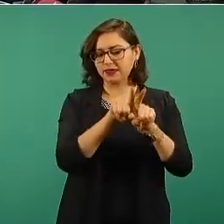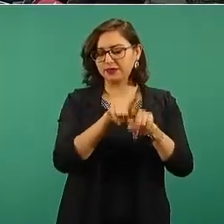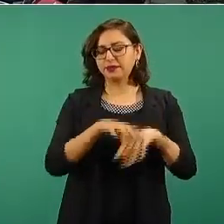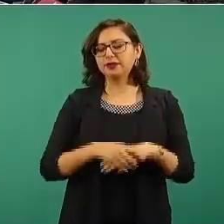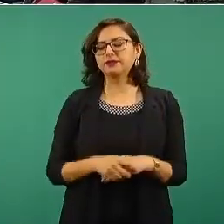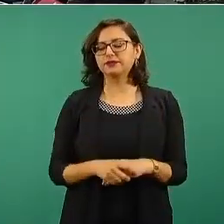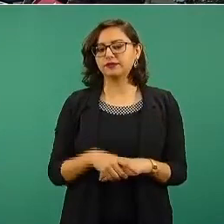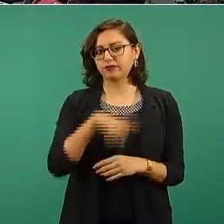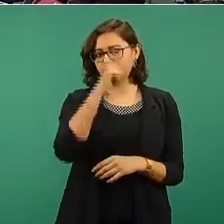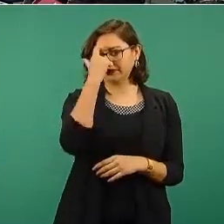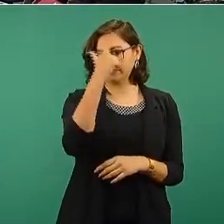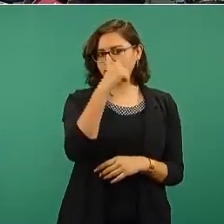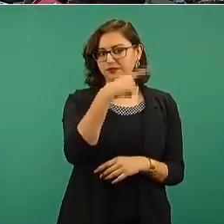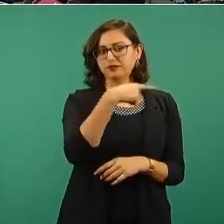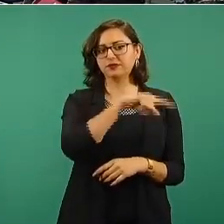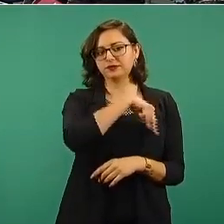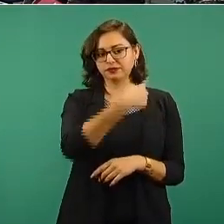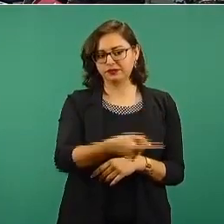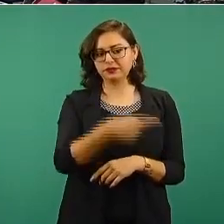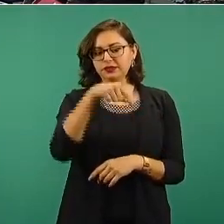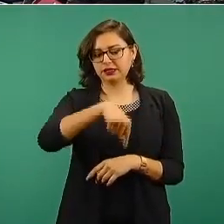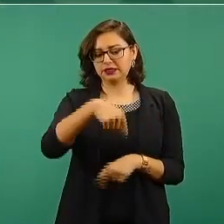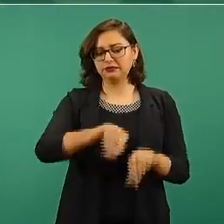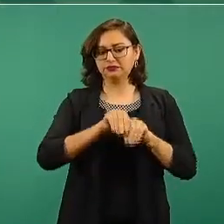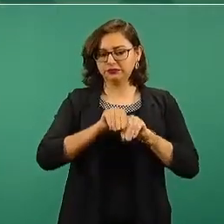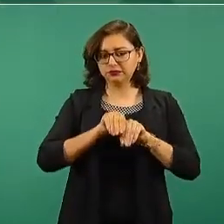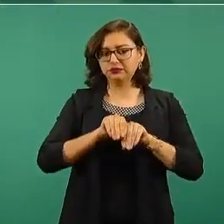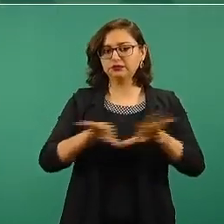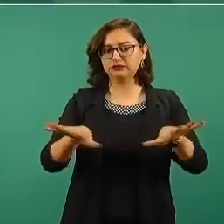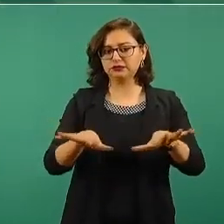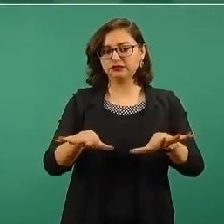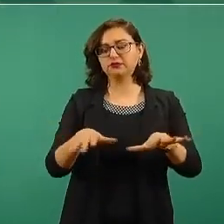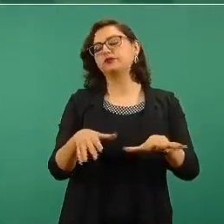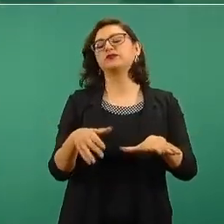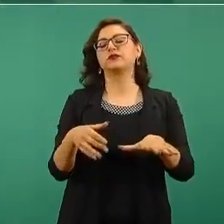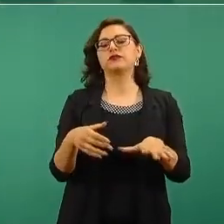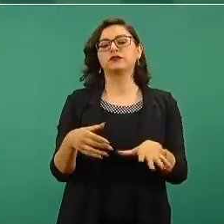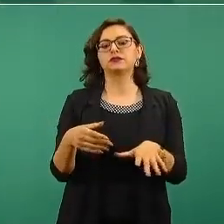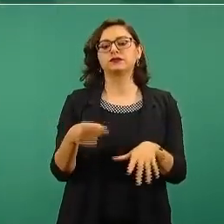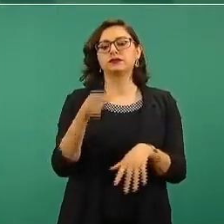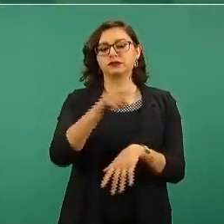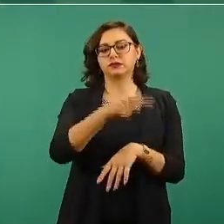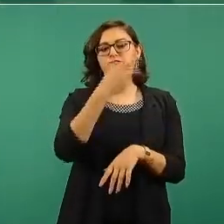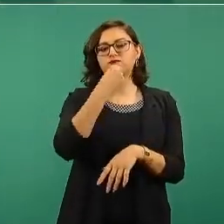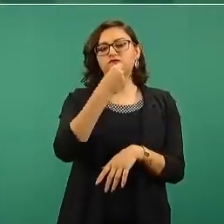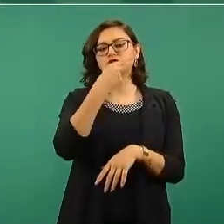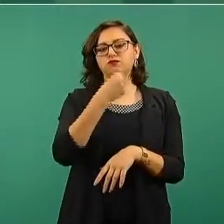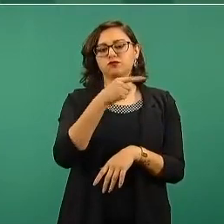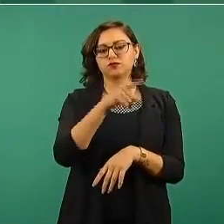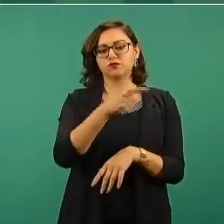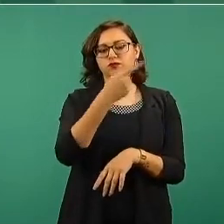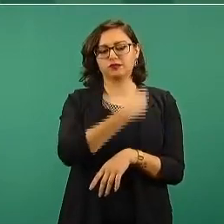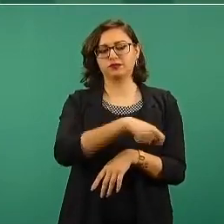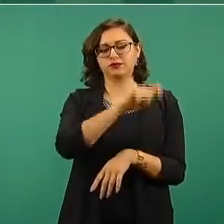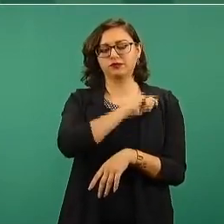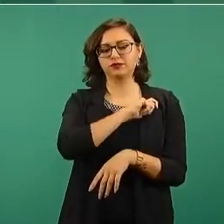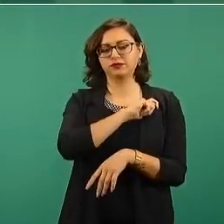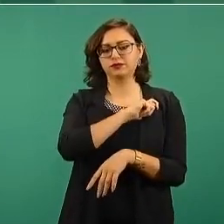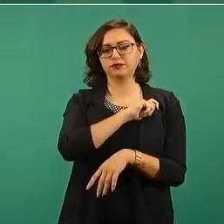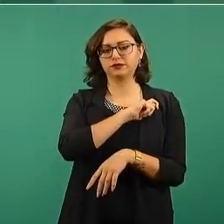y la operó en México, entre otros, publicista español,